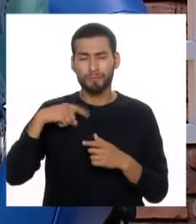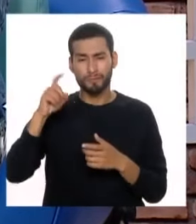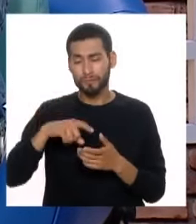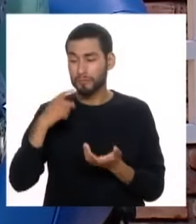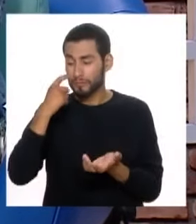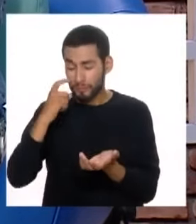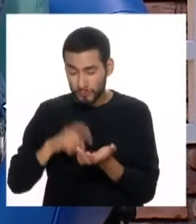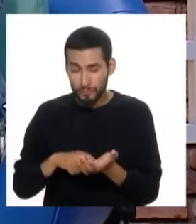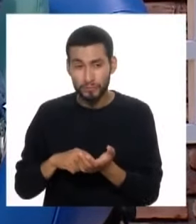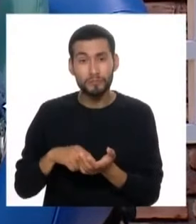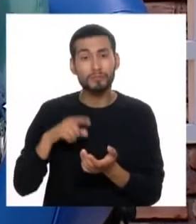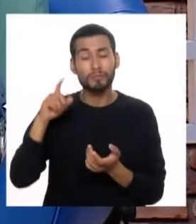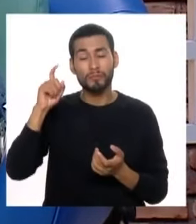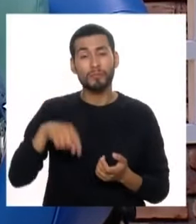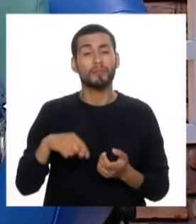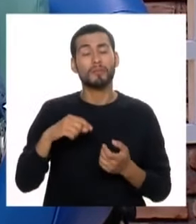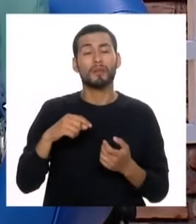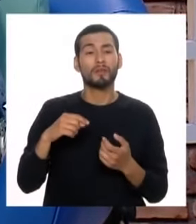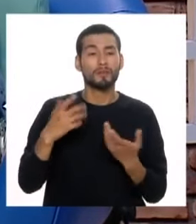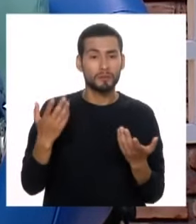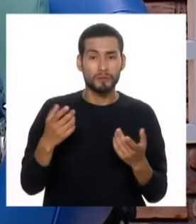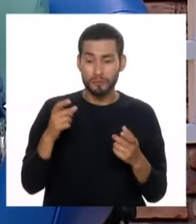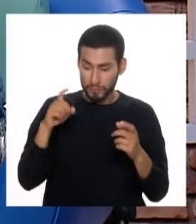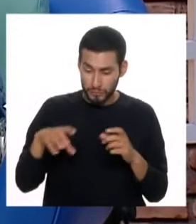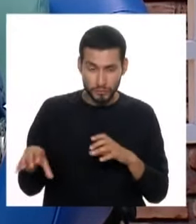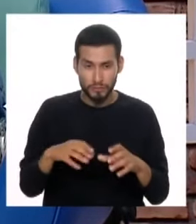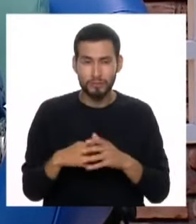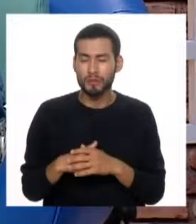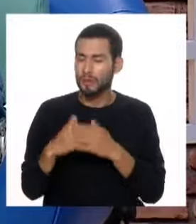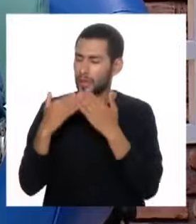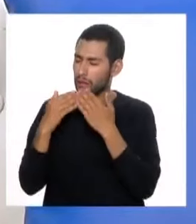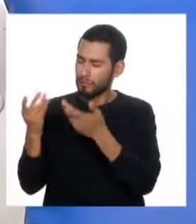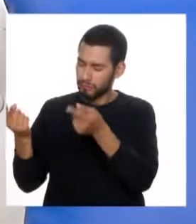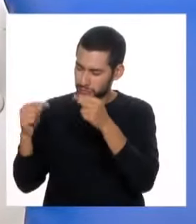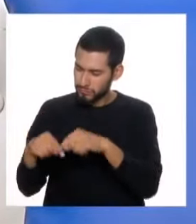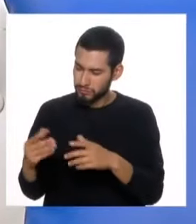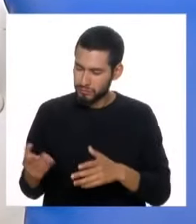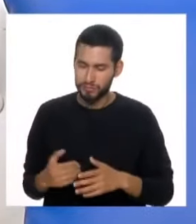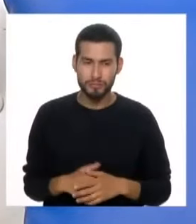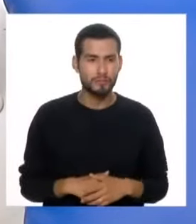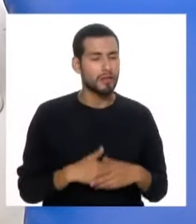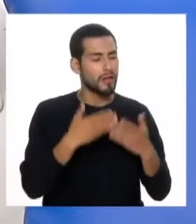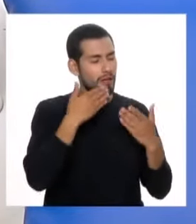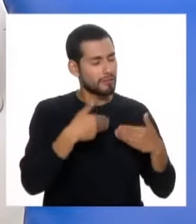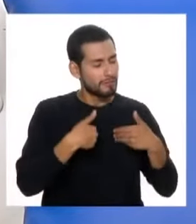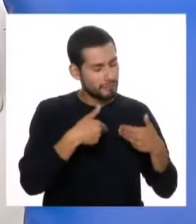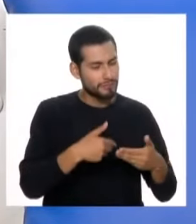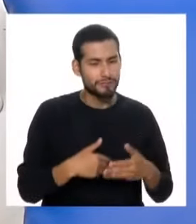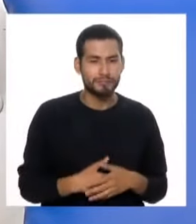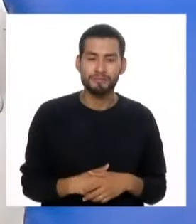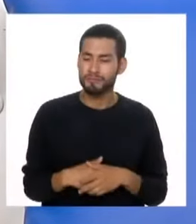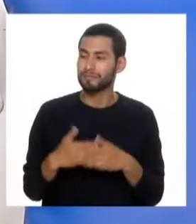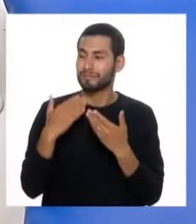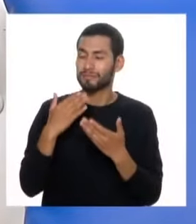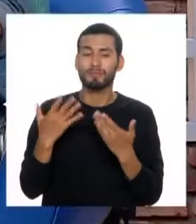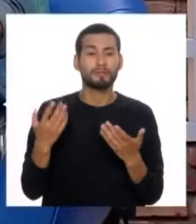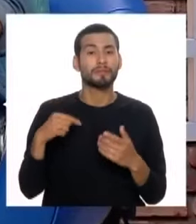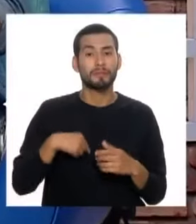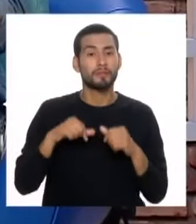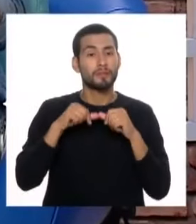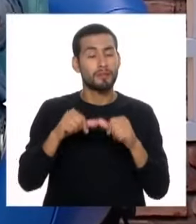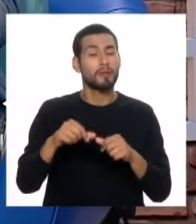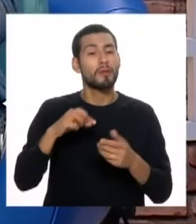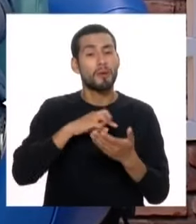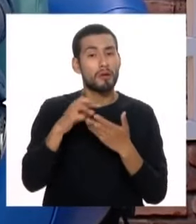conciencia y sobre todo hay que tomar cartas en el asunto. Muchísimas gracias por estar con nosotros. No, gracias por la invitación. Gracias por haber estado aquí. Nosotros continuamos